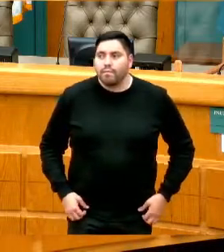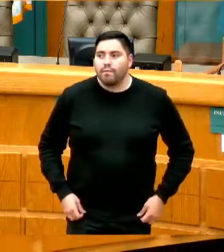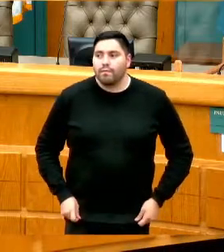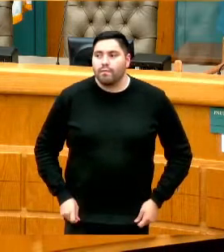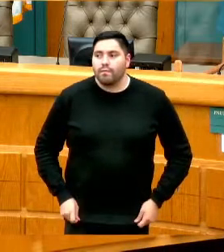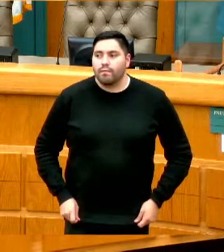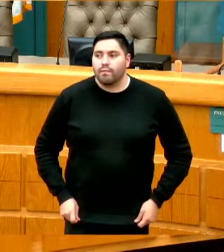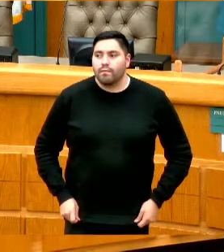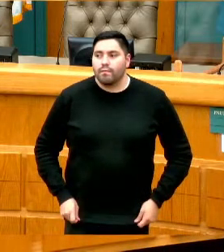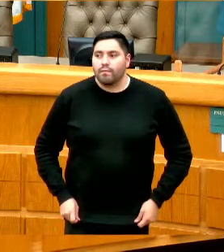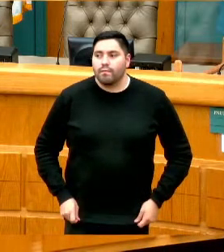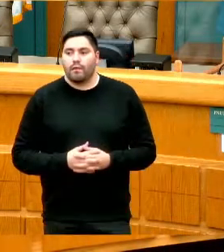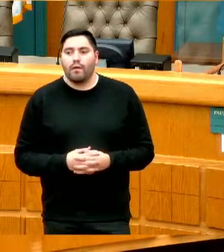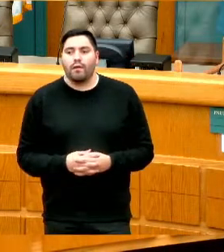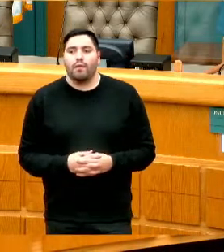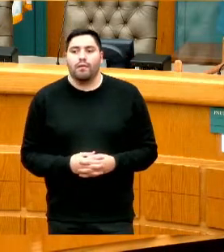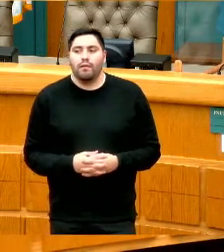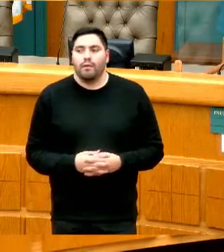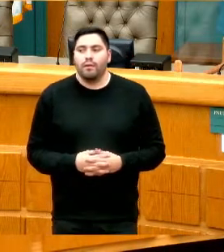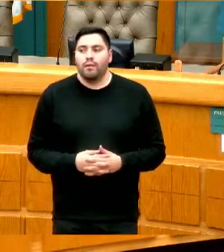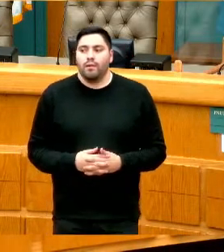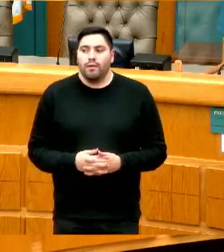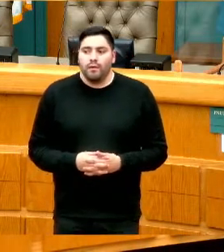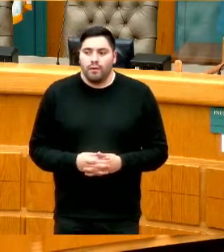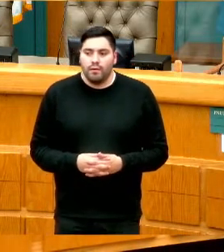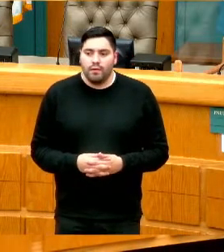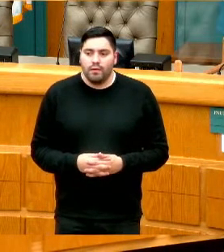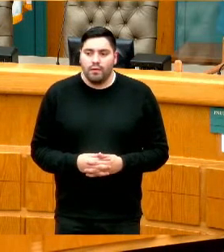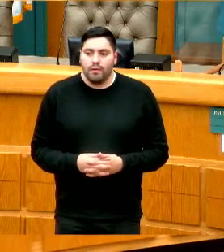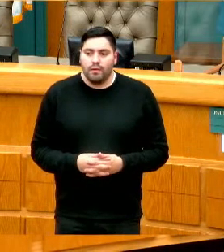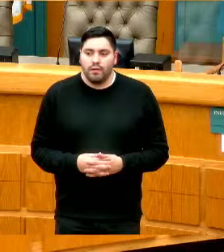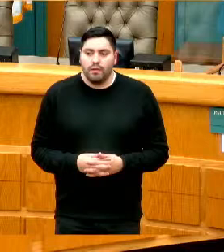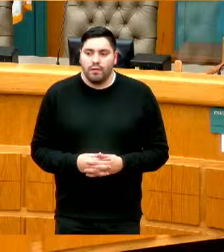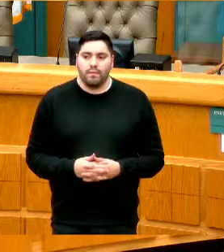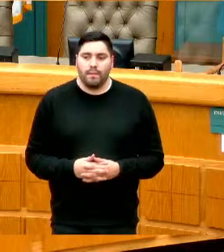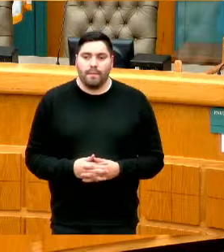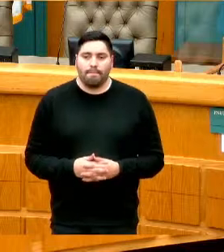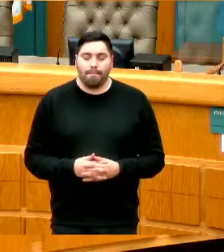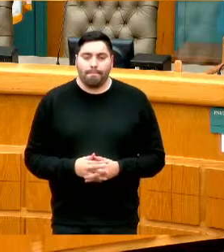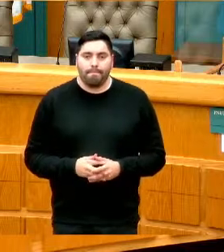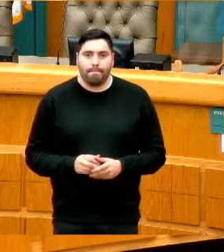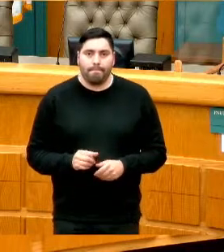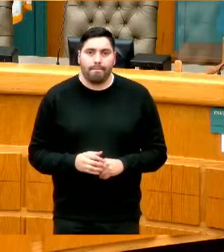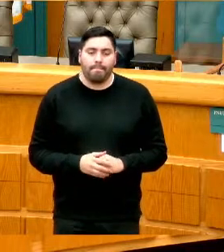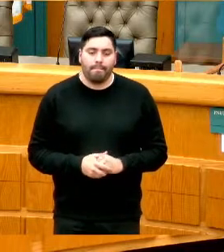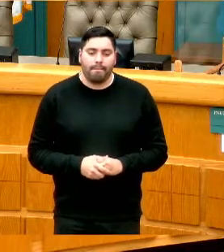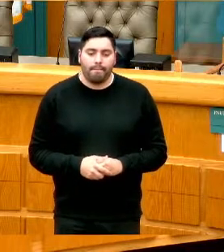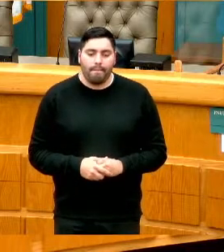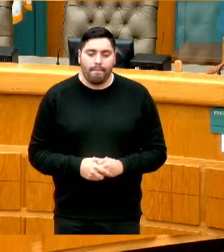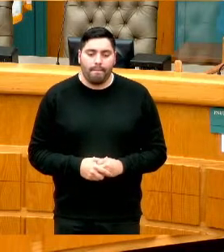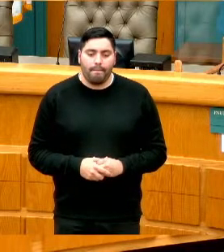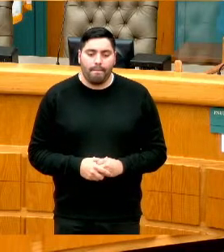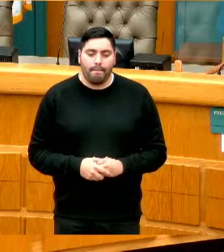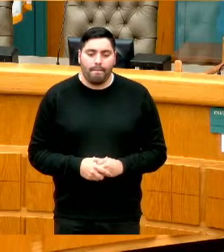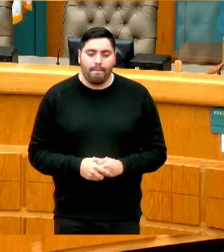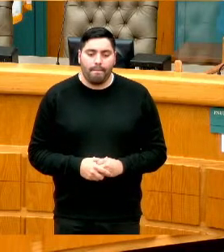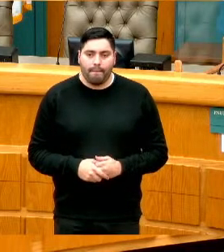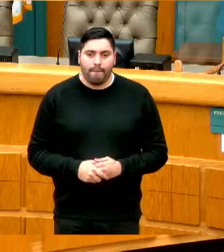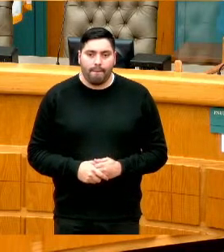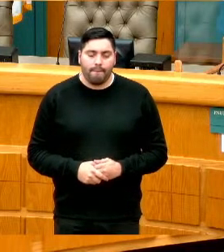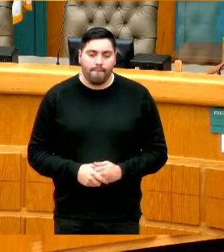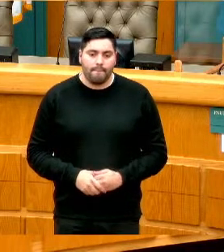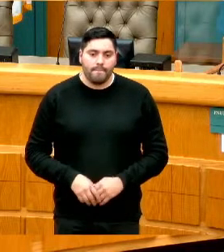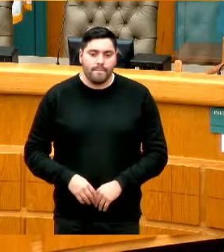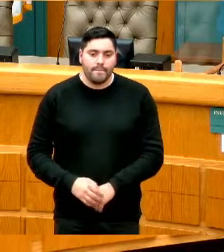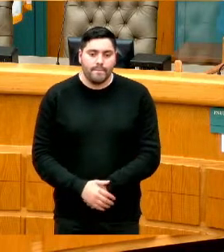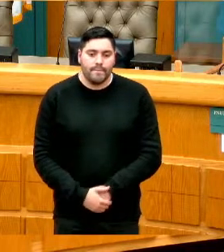y el condado continúa vacunando a las personas. Solamente esta semana el Distrito de Salud ha realizado 7 clínicas de vacunas y realizará 2 más durante este